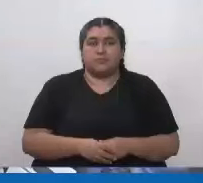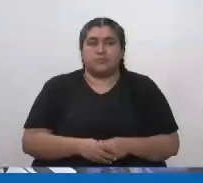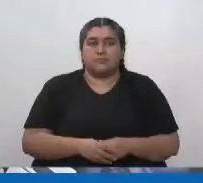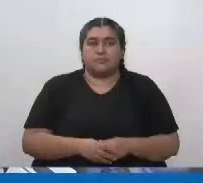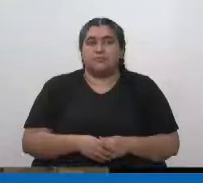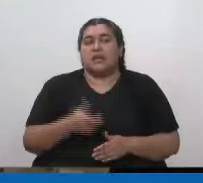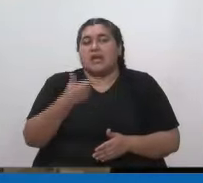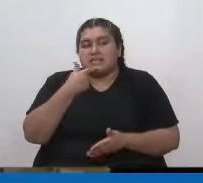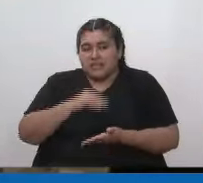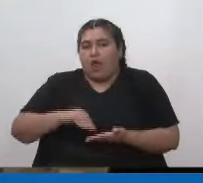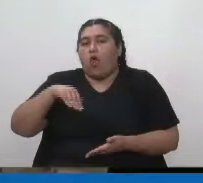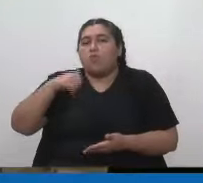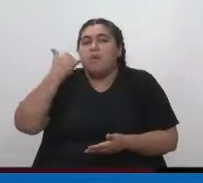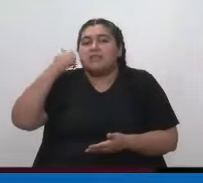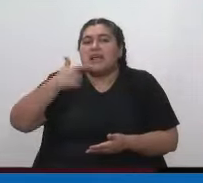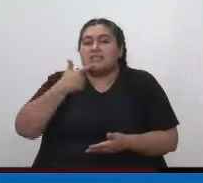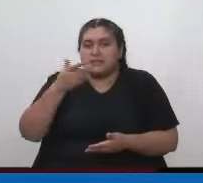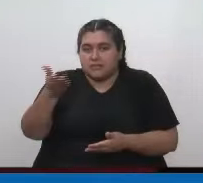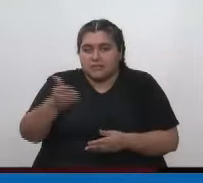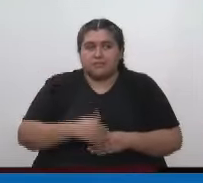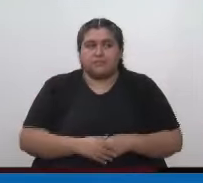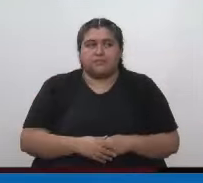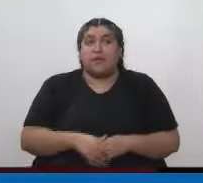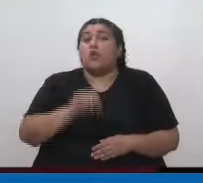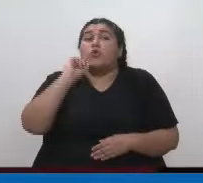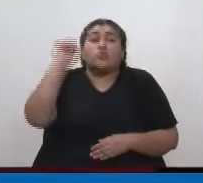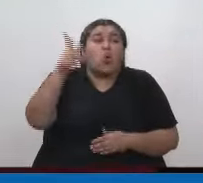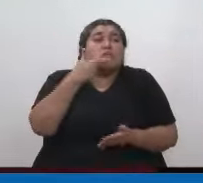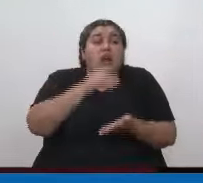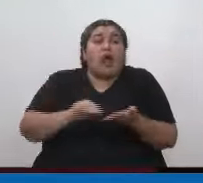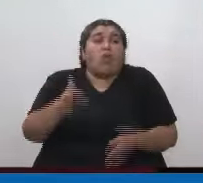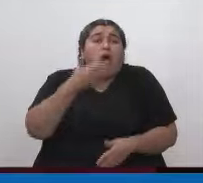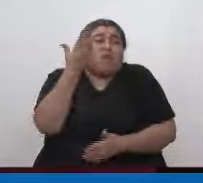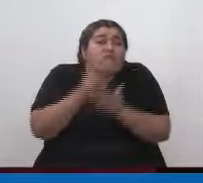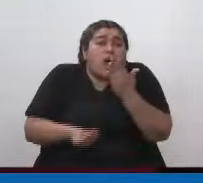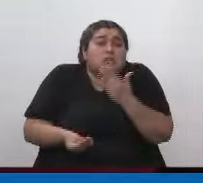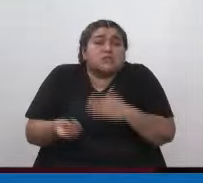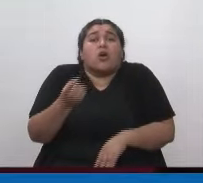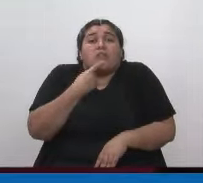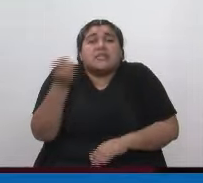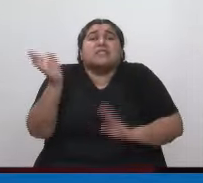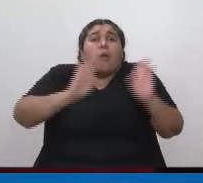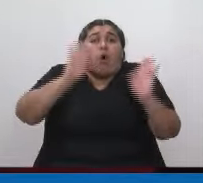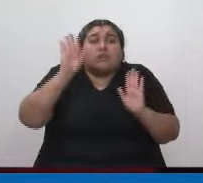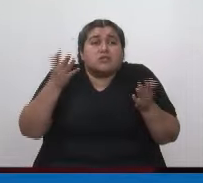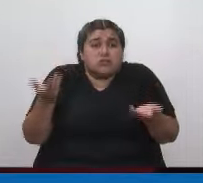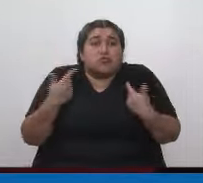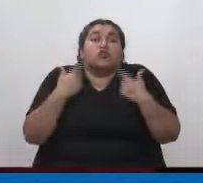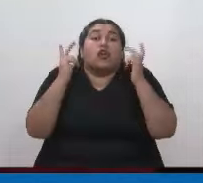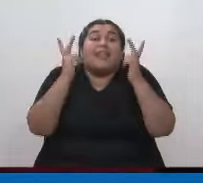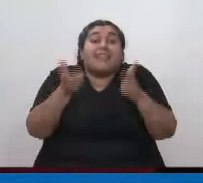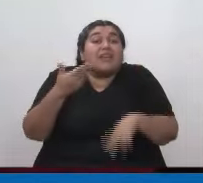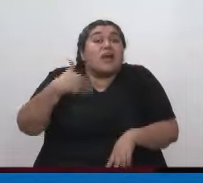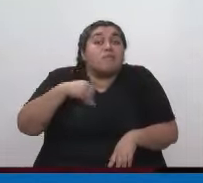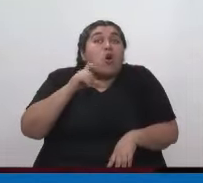Hable, senador Mayans. Si el senador suyo dijo mal, dijo para una votación, ¿verdad? Yo le dije moción